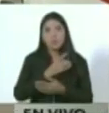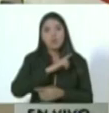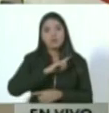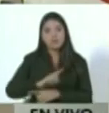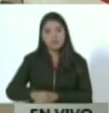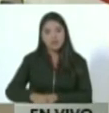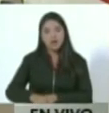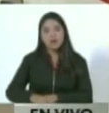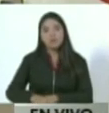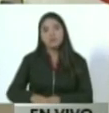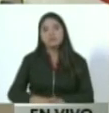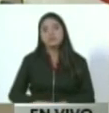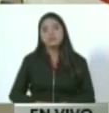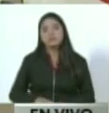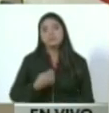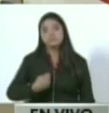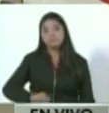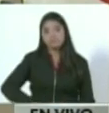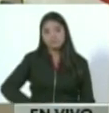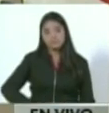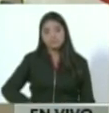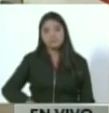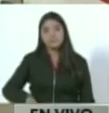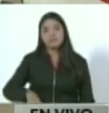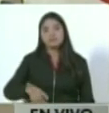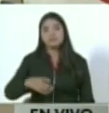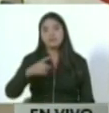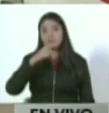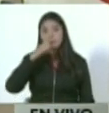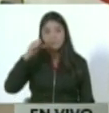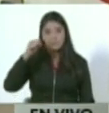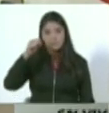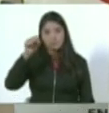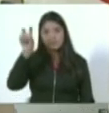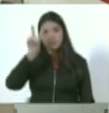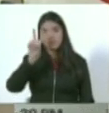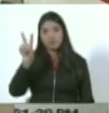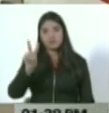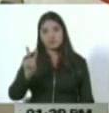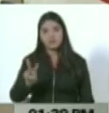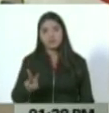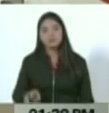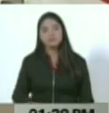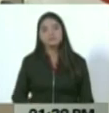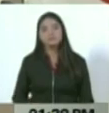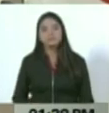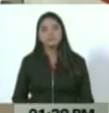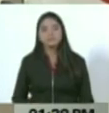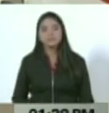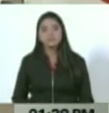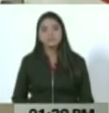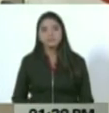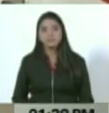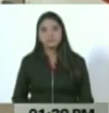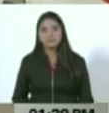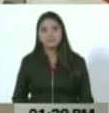nuestro comandante en jefe y presidente constitucional de la República Bolivariana de Venezuela, Nicolás Maduro